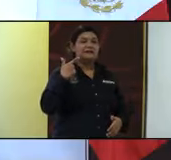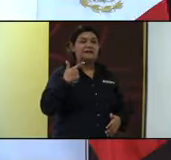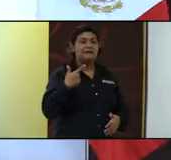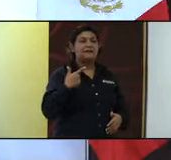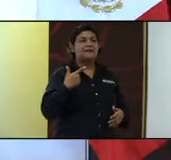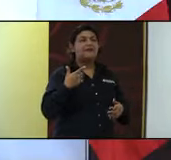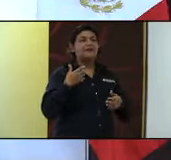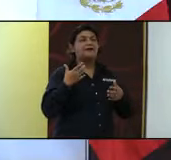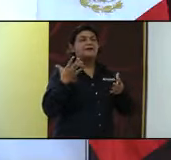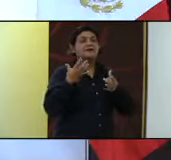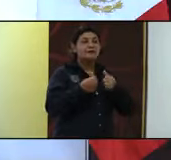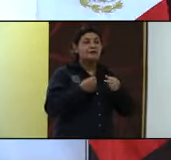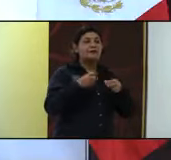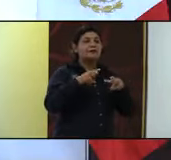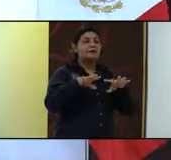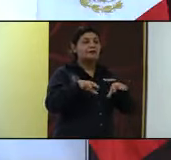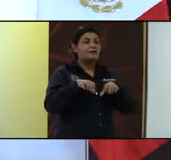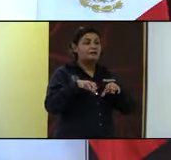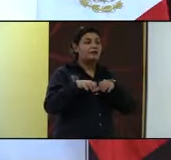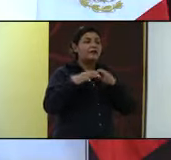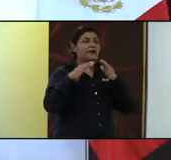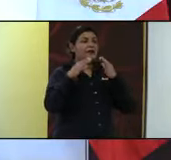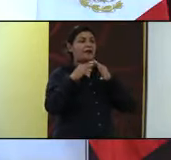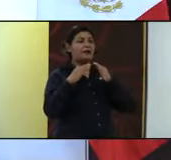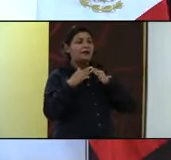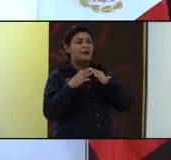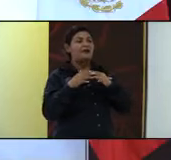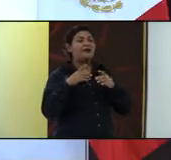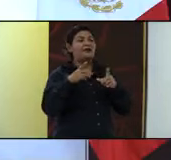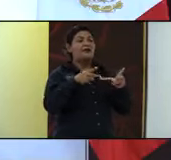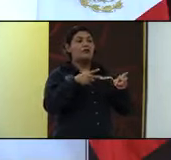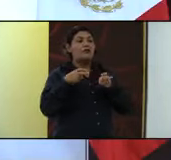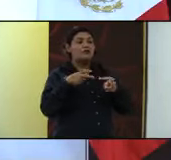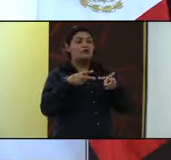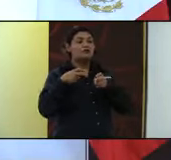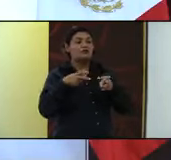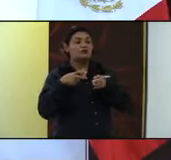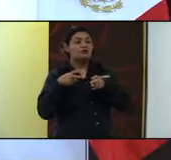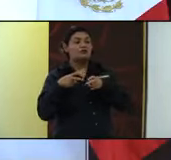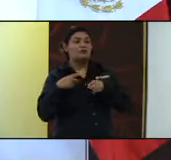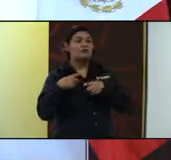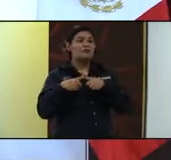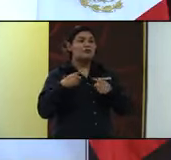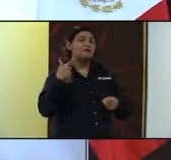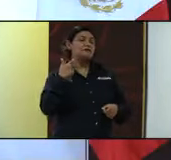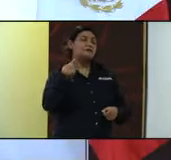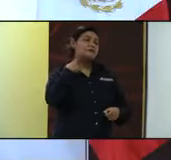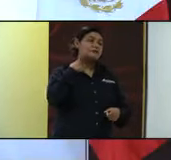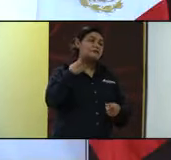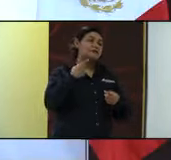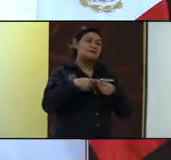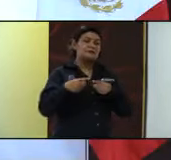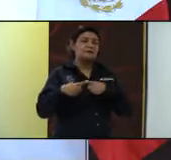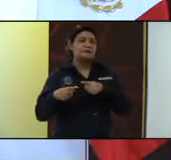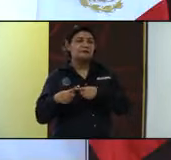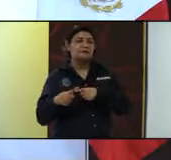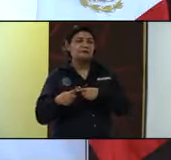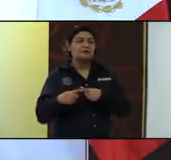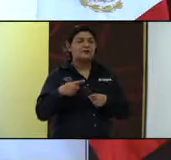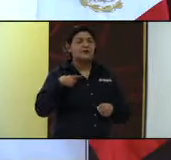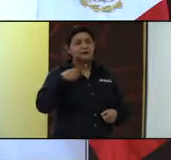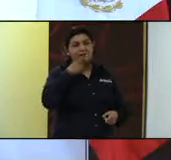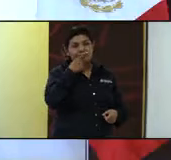Secuestro, extorsiones, robos a casa habitación, robos a domicilio, homicidios, etcétera. Y les